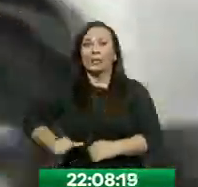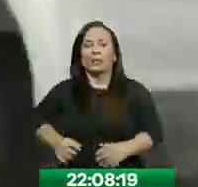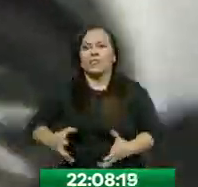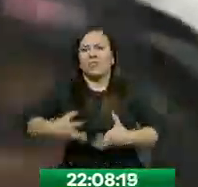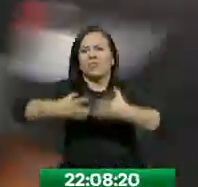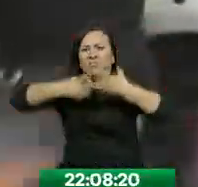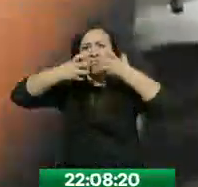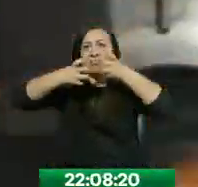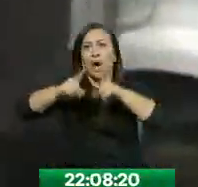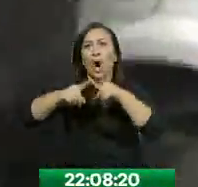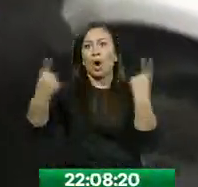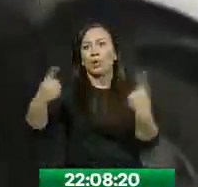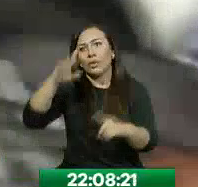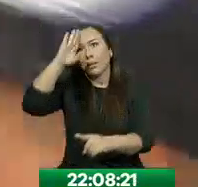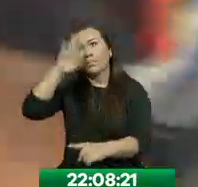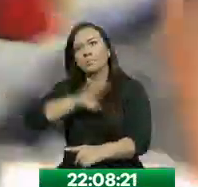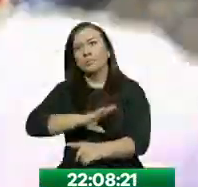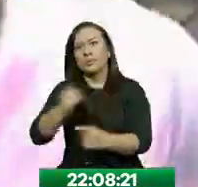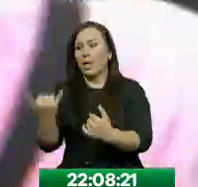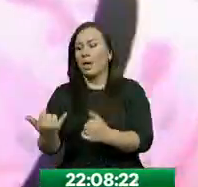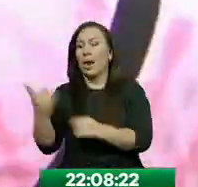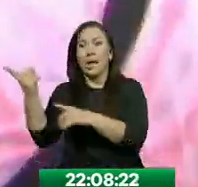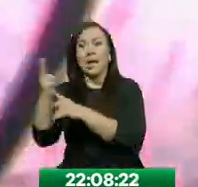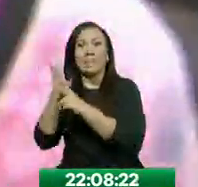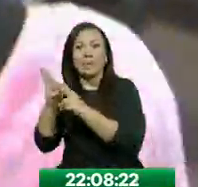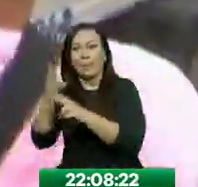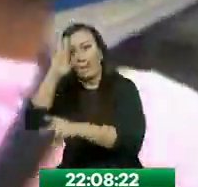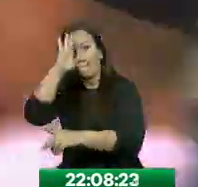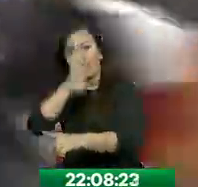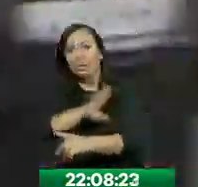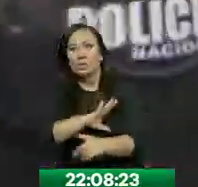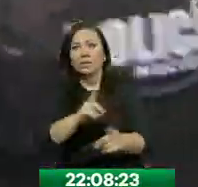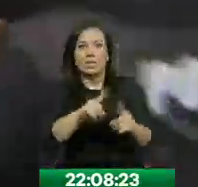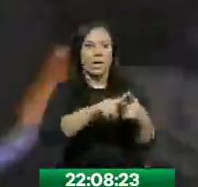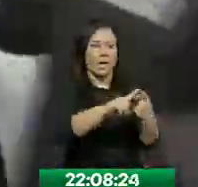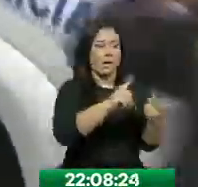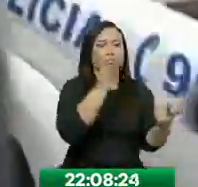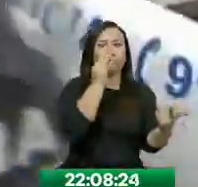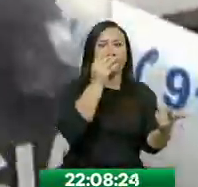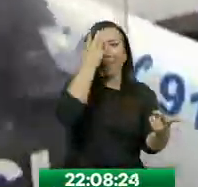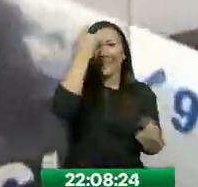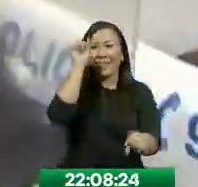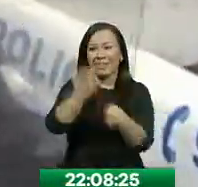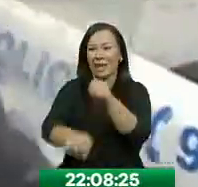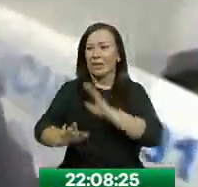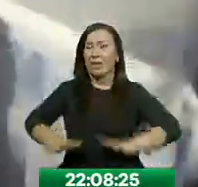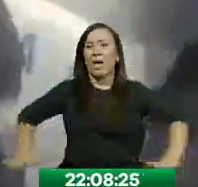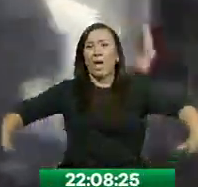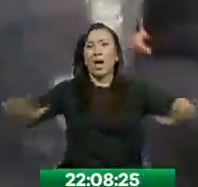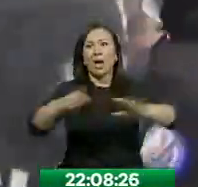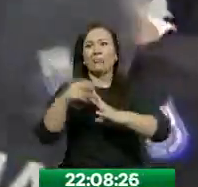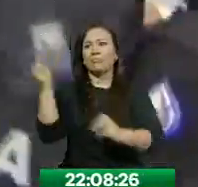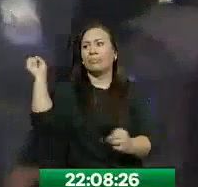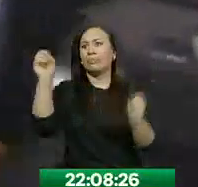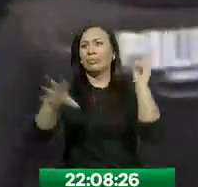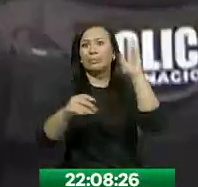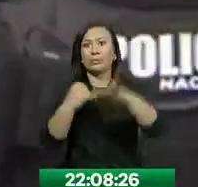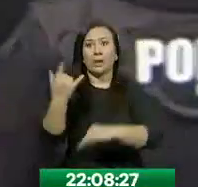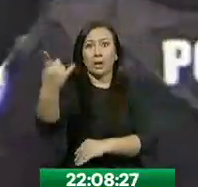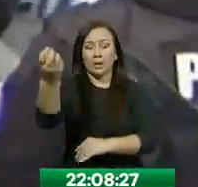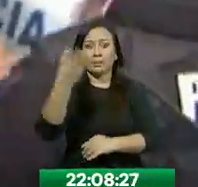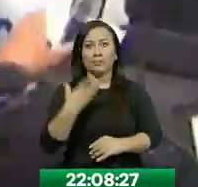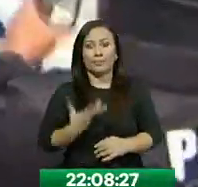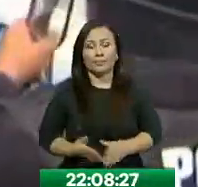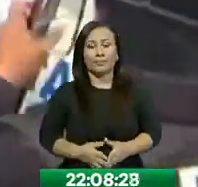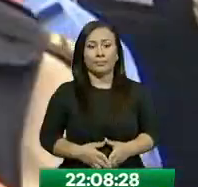de los uniformados de ambas instituciones y además por la destrucción del bien público. Han intentado